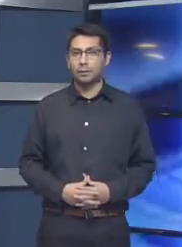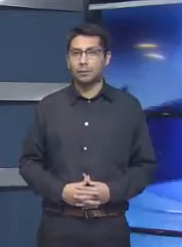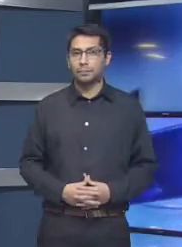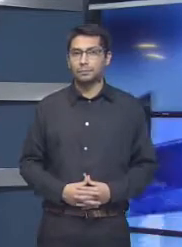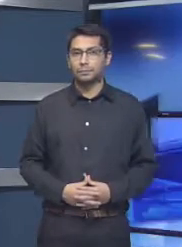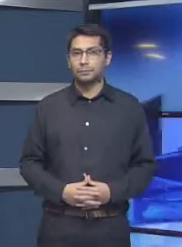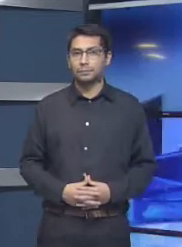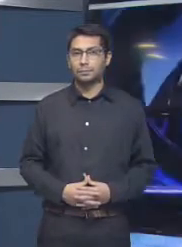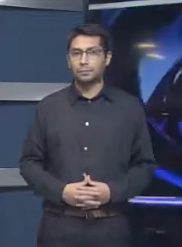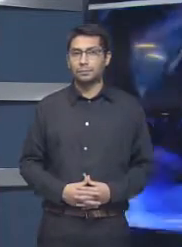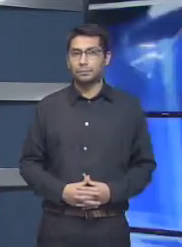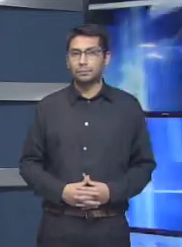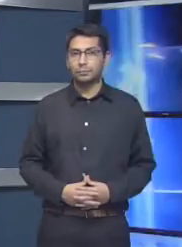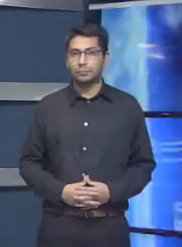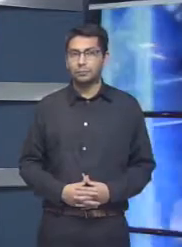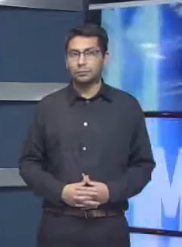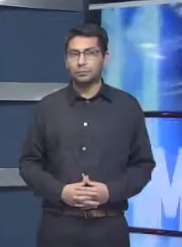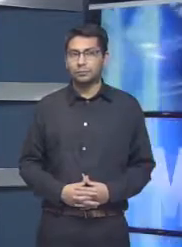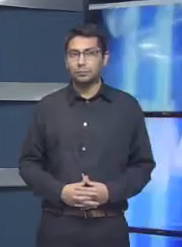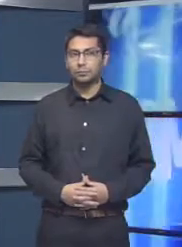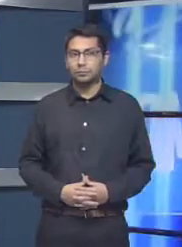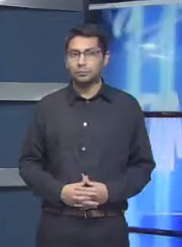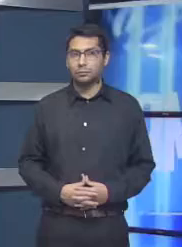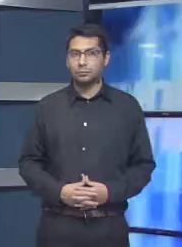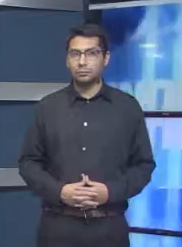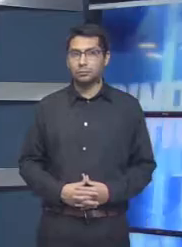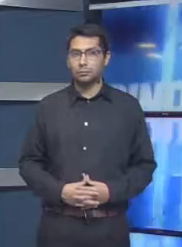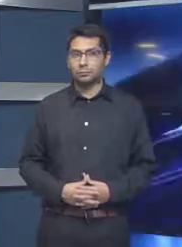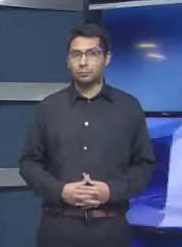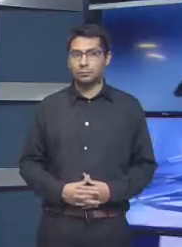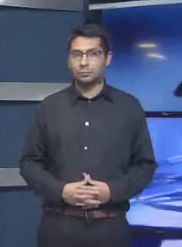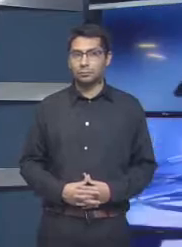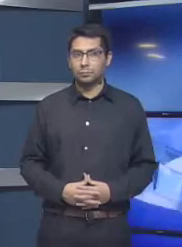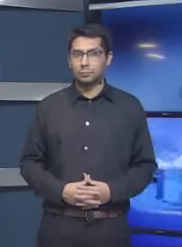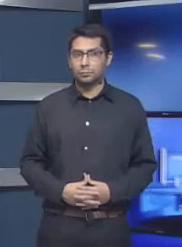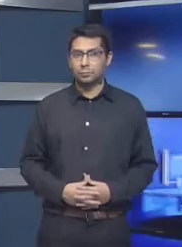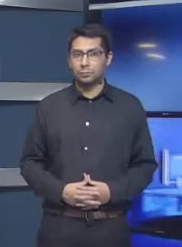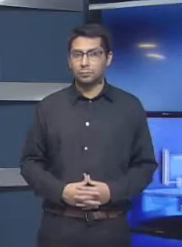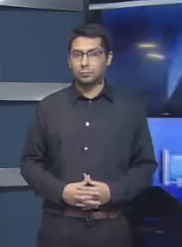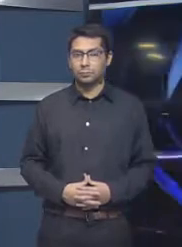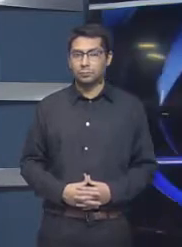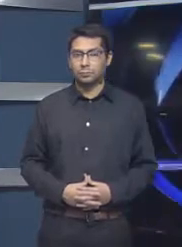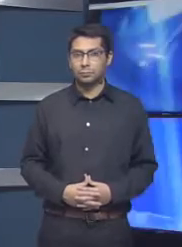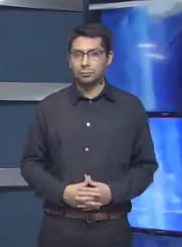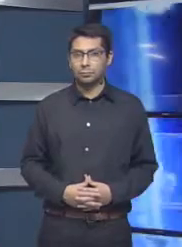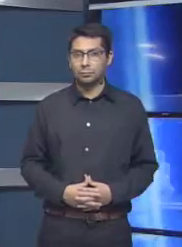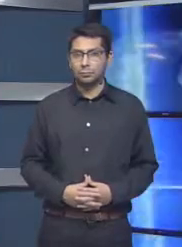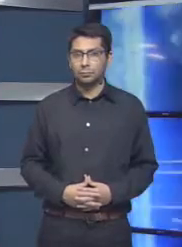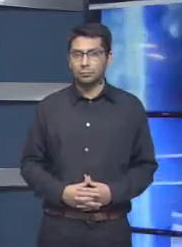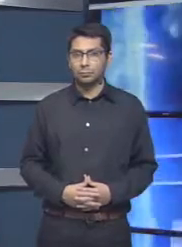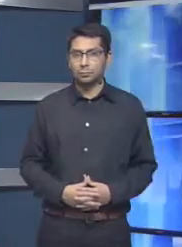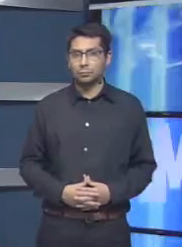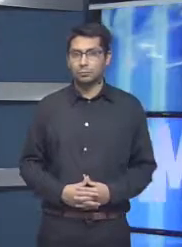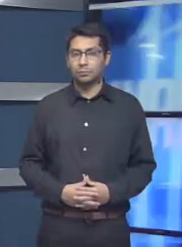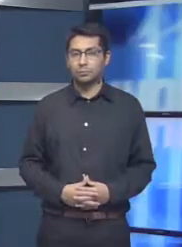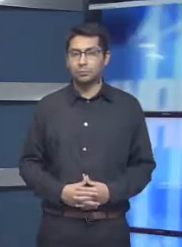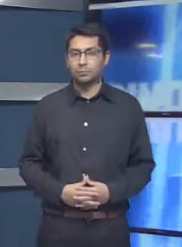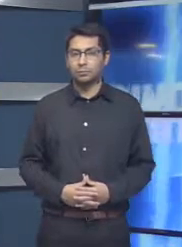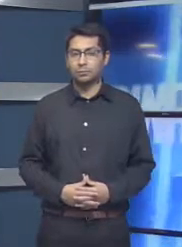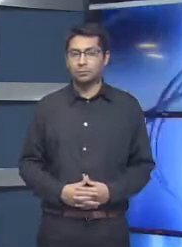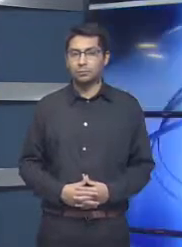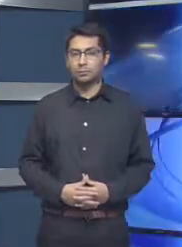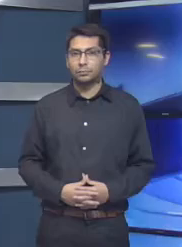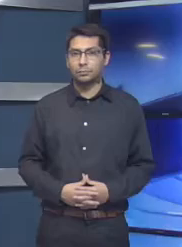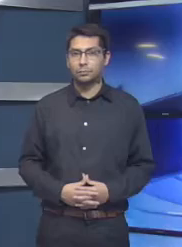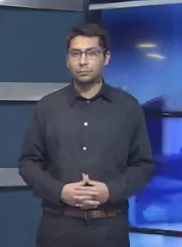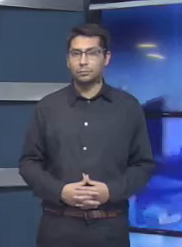intereses. Ustedes saben que cuando salió el plan del gobierno se habló de un 43% que se